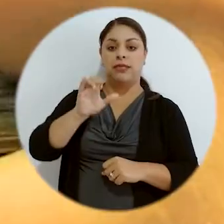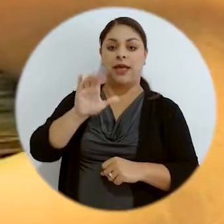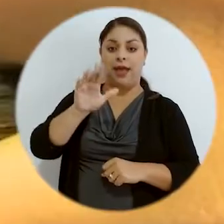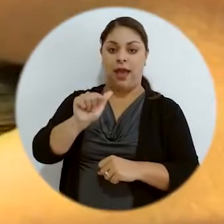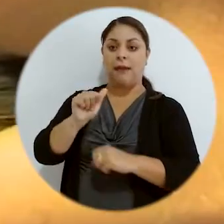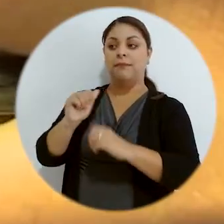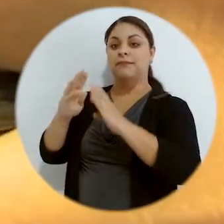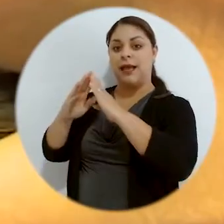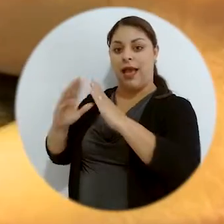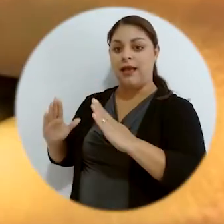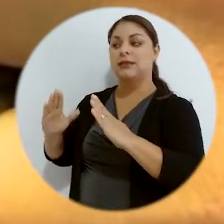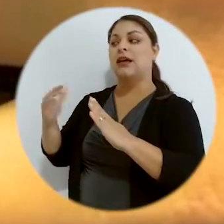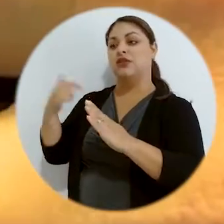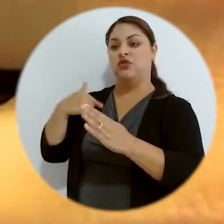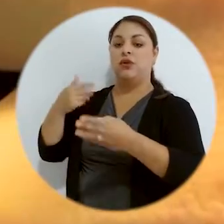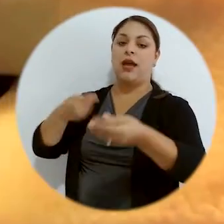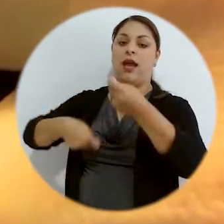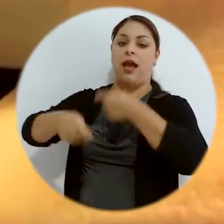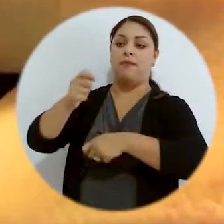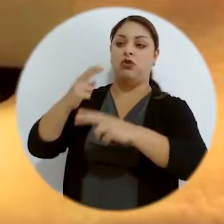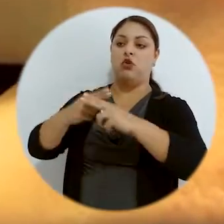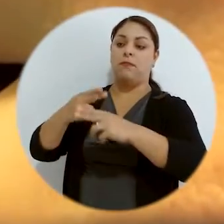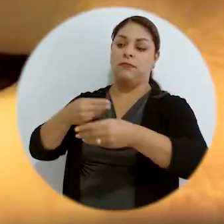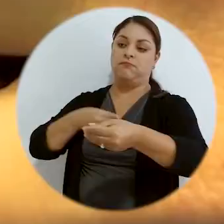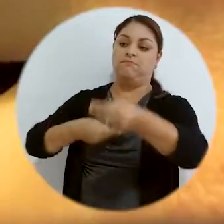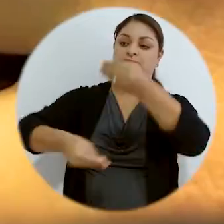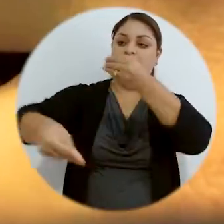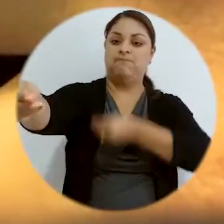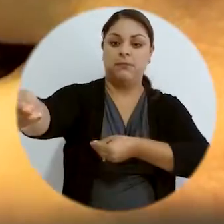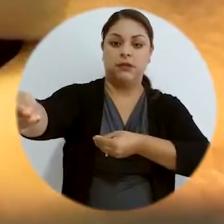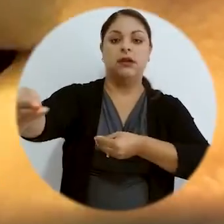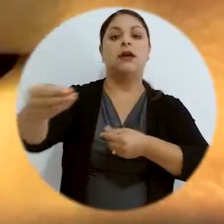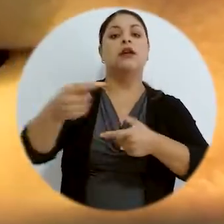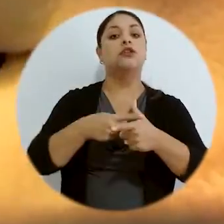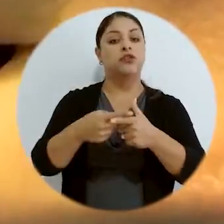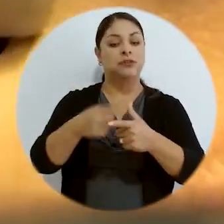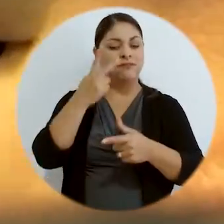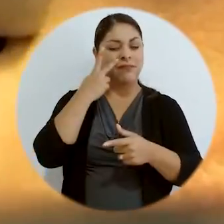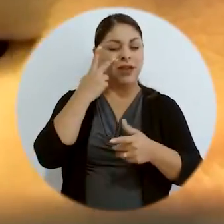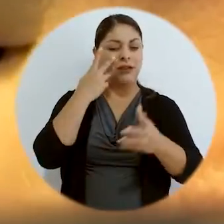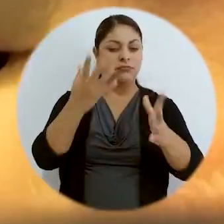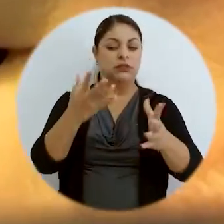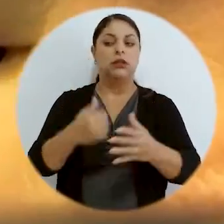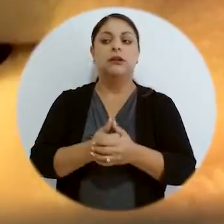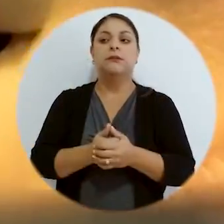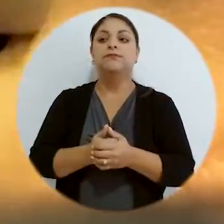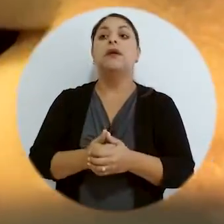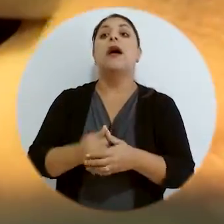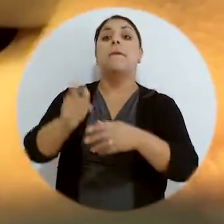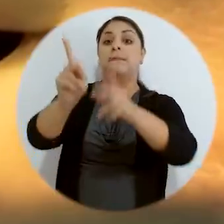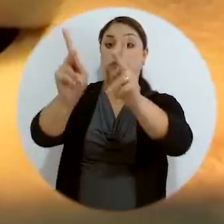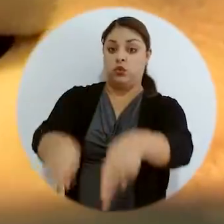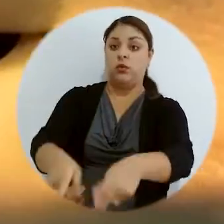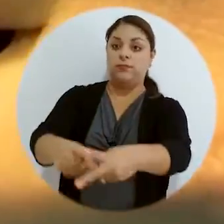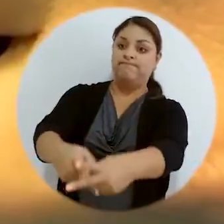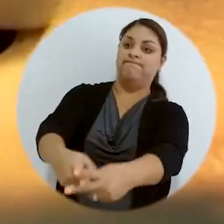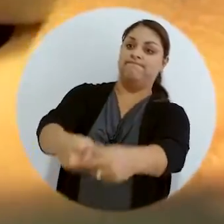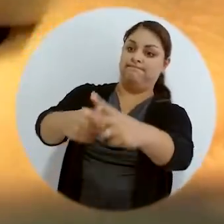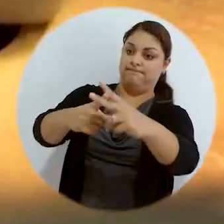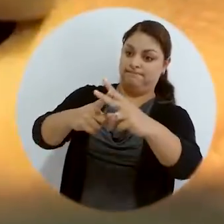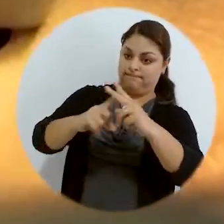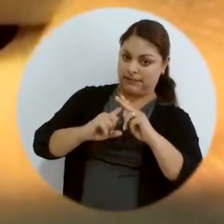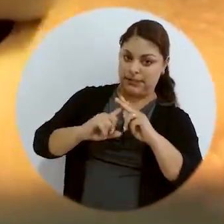usted para que usted le pague al banco. Entonces la persona va y le liquida la plata al banco. Vea qué interesante, vea que eso puede